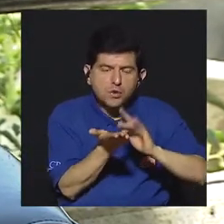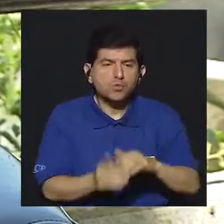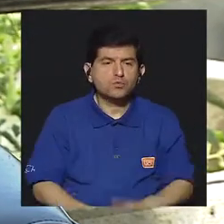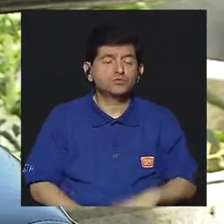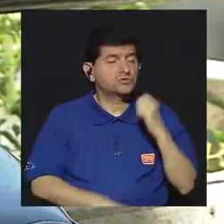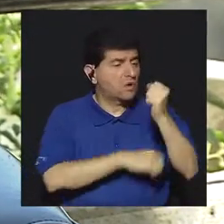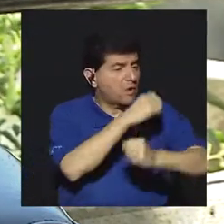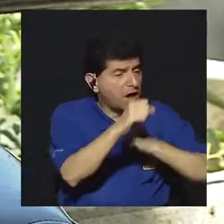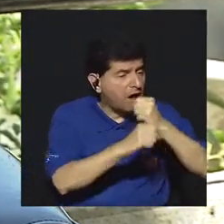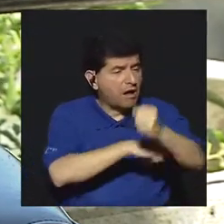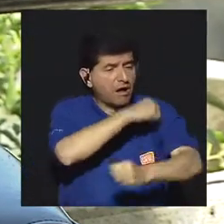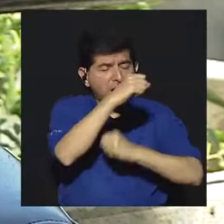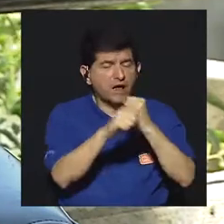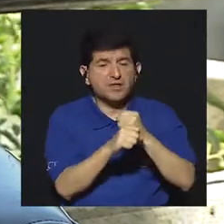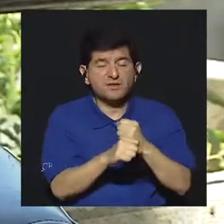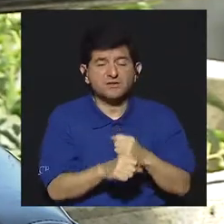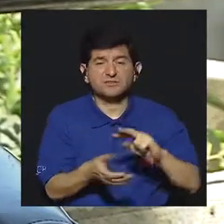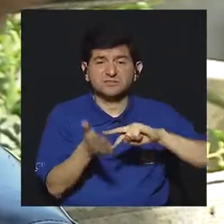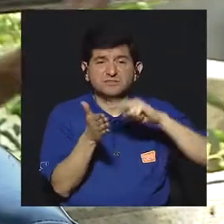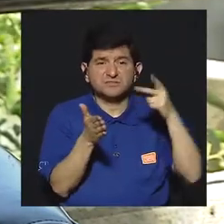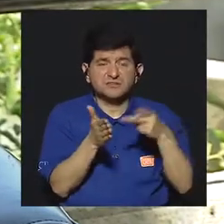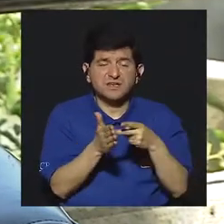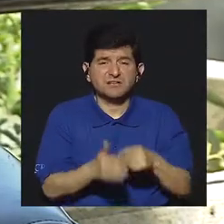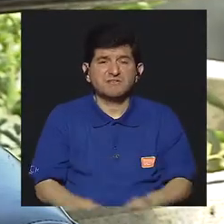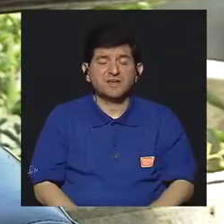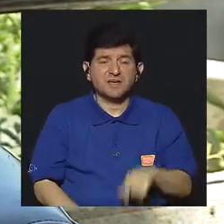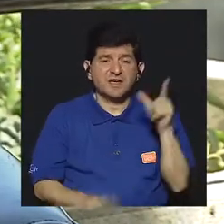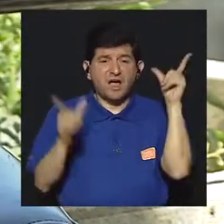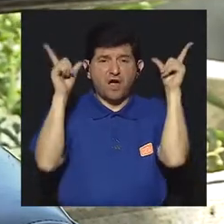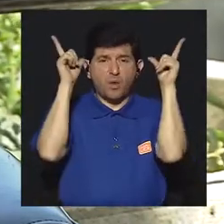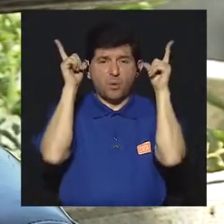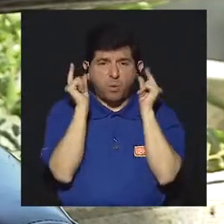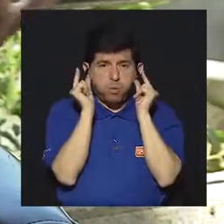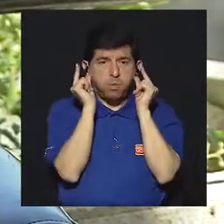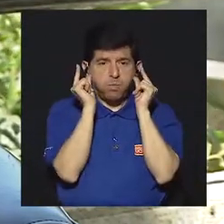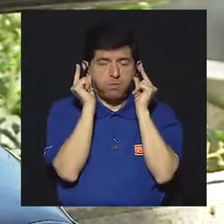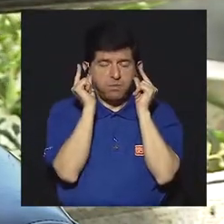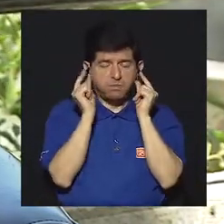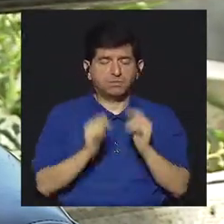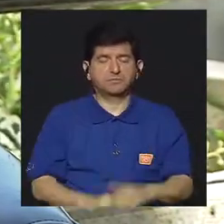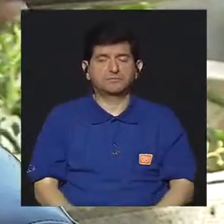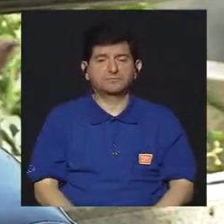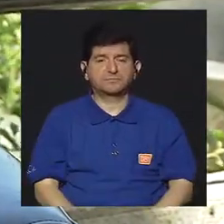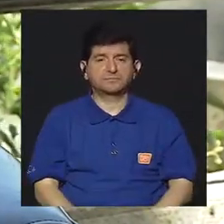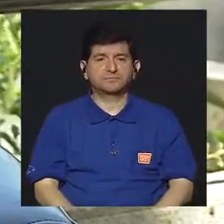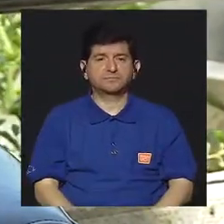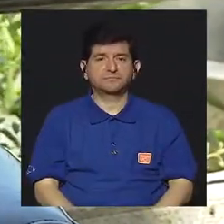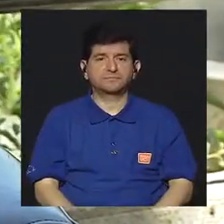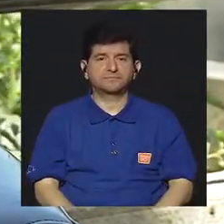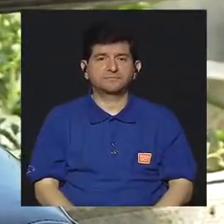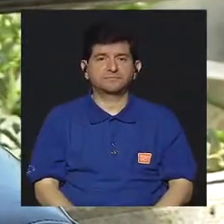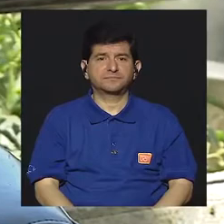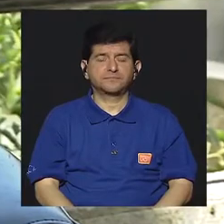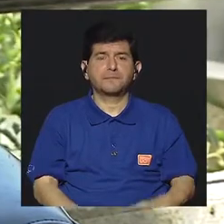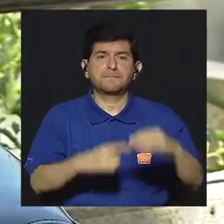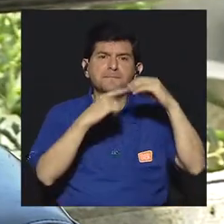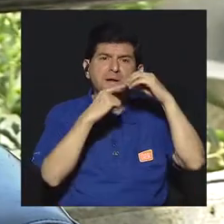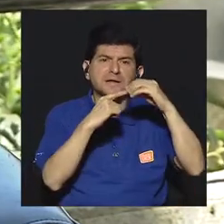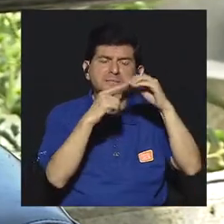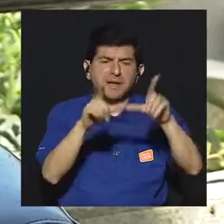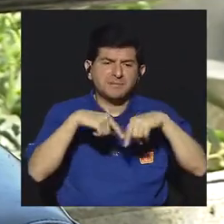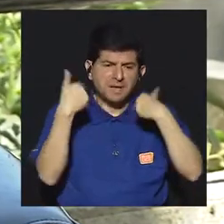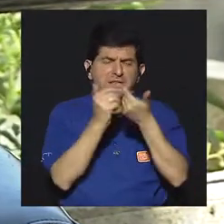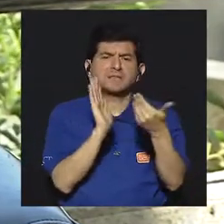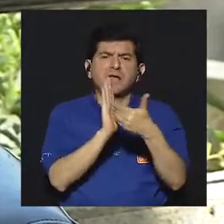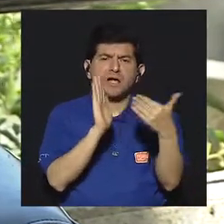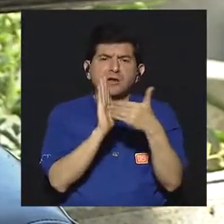medicamentos durante estos años han hecho que sean más, la pérdida auditiva aumente, ¿verdad?, vaya siendo más progresiva. Uh-huh. Entonces, principalmente